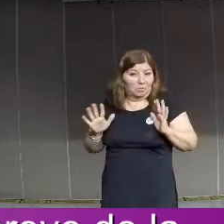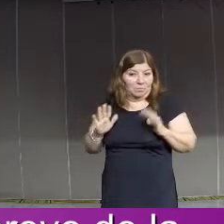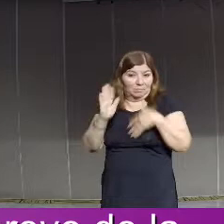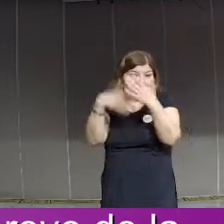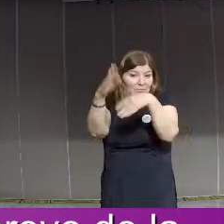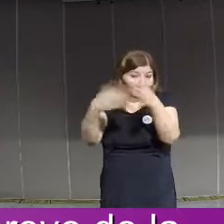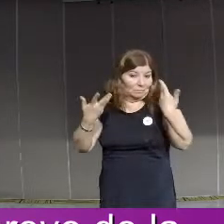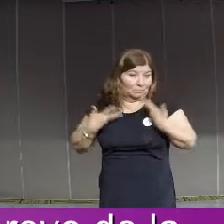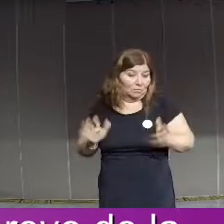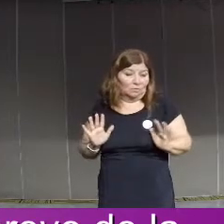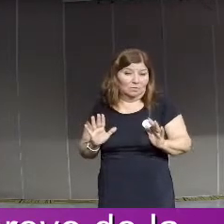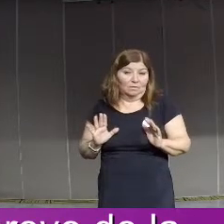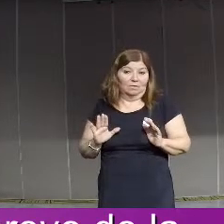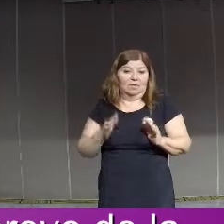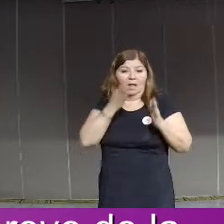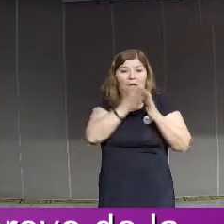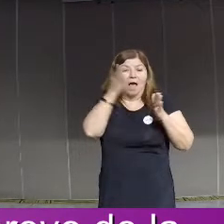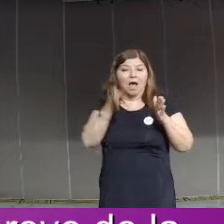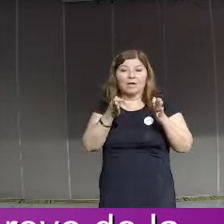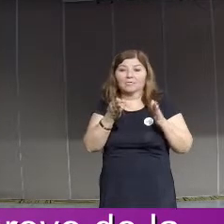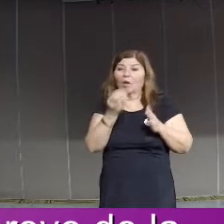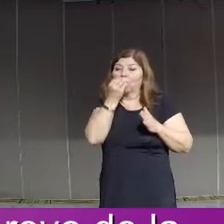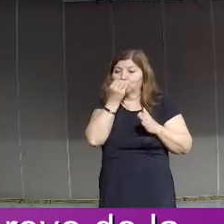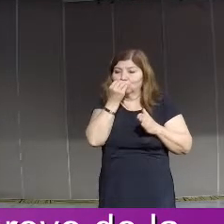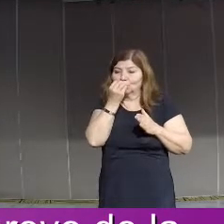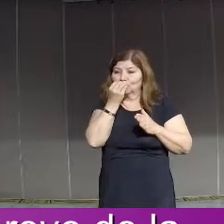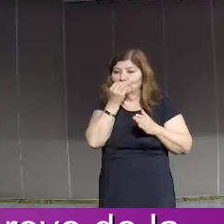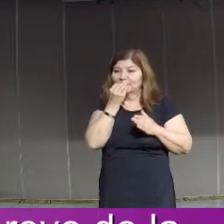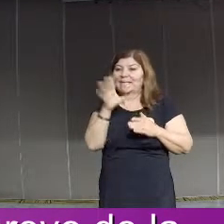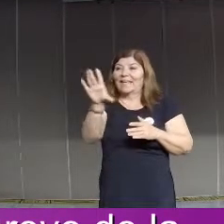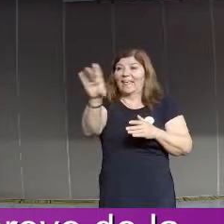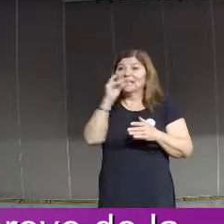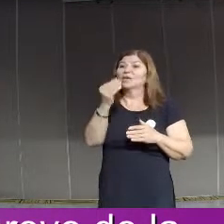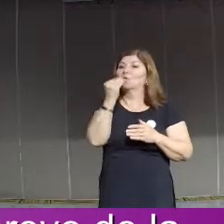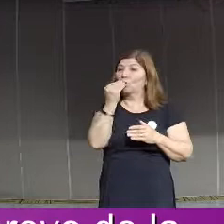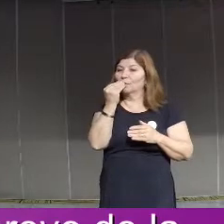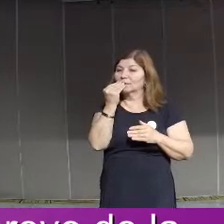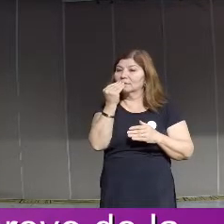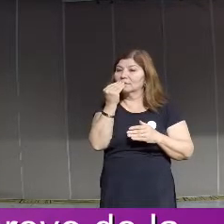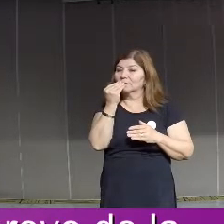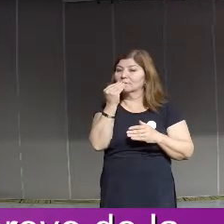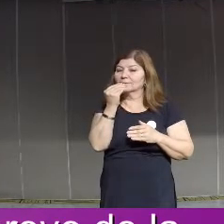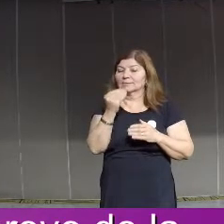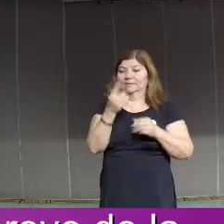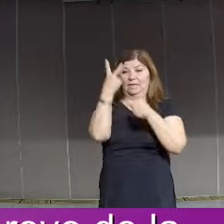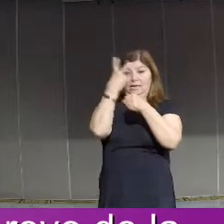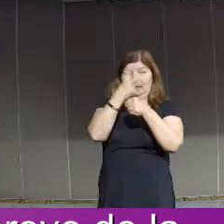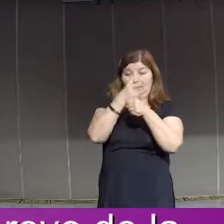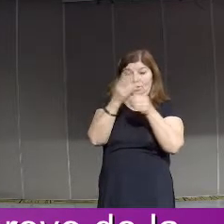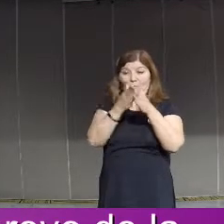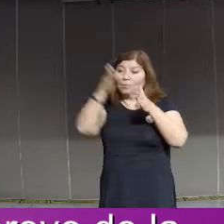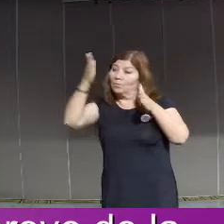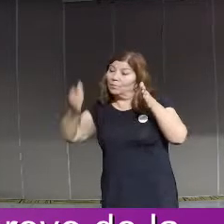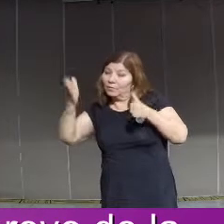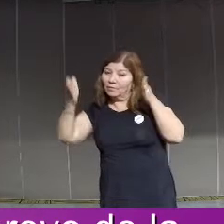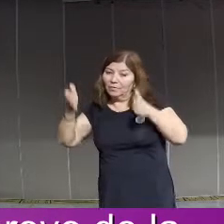que la etapa oral es una etapa voluntaria. O sea, ¿sí? voluntaria. Exacto. La etapa faríngea entonces va a estar regulado por